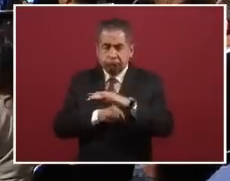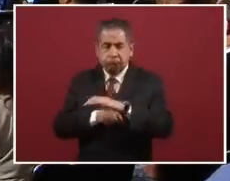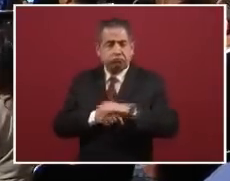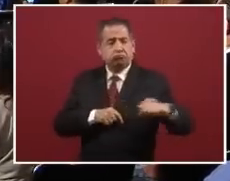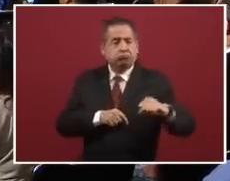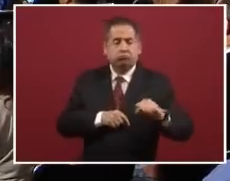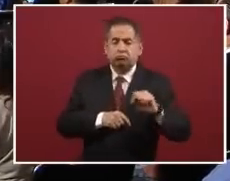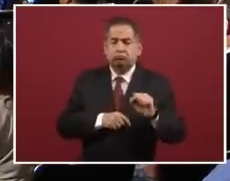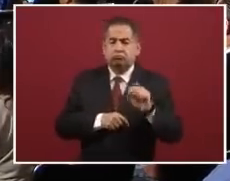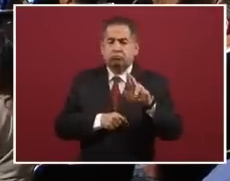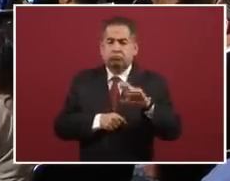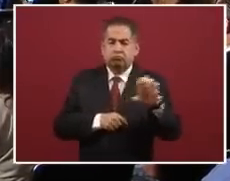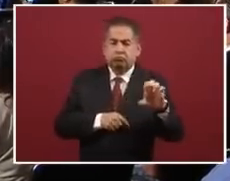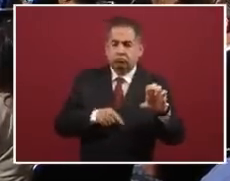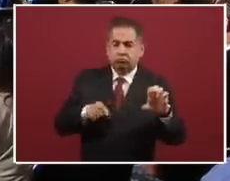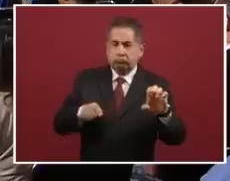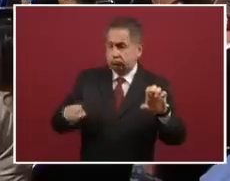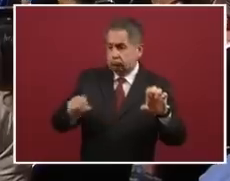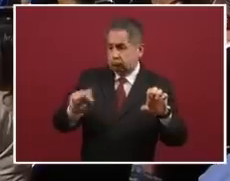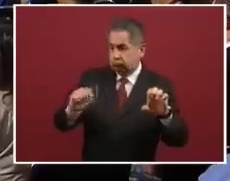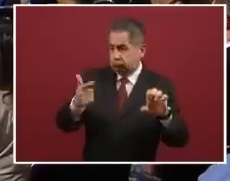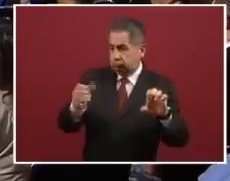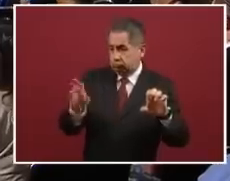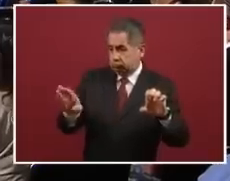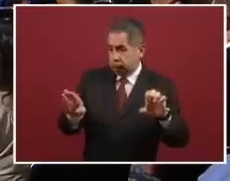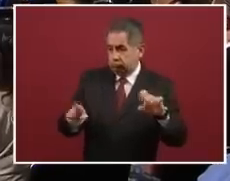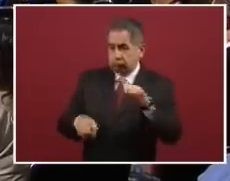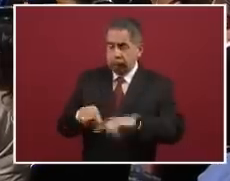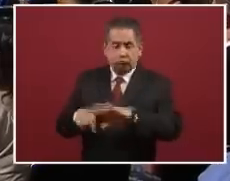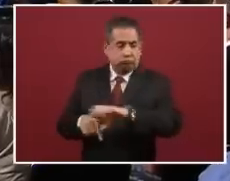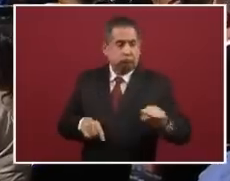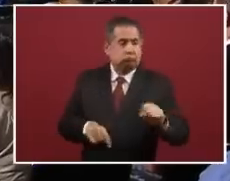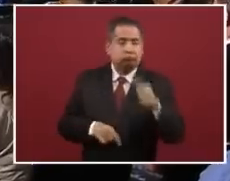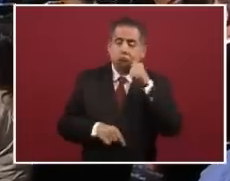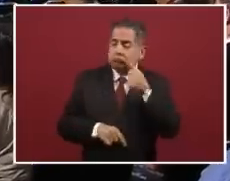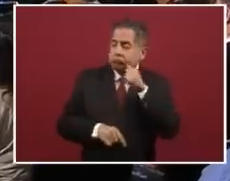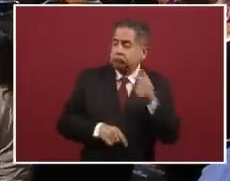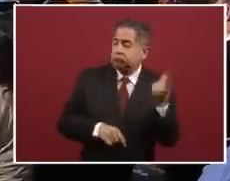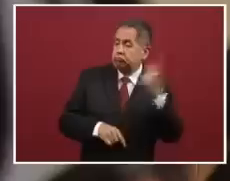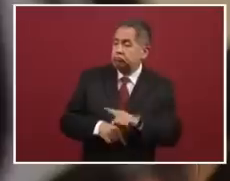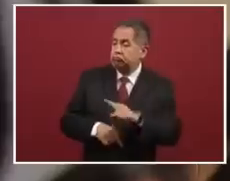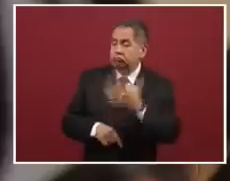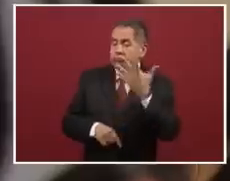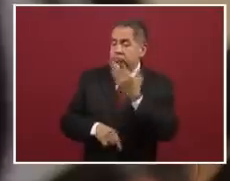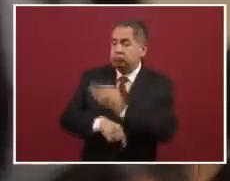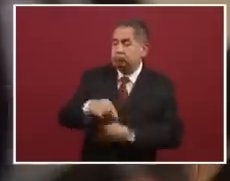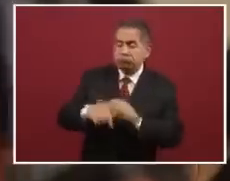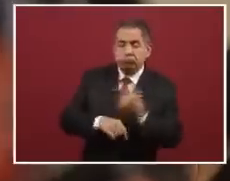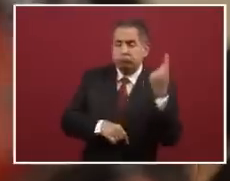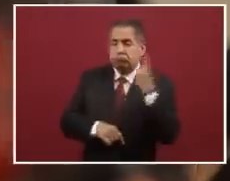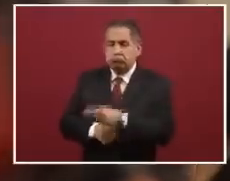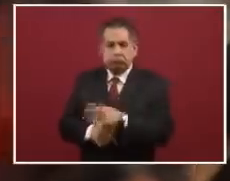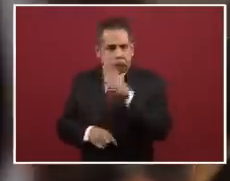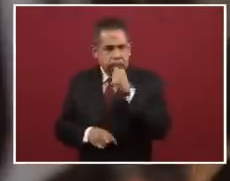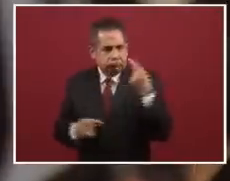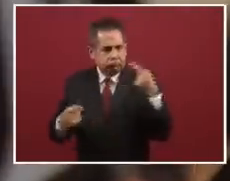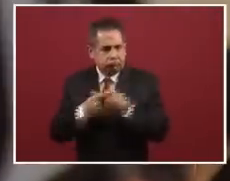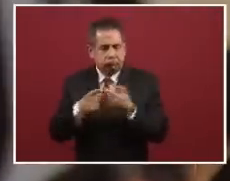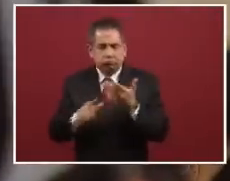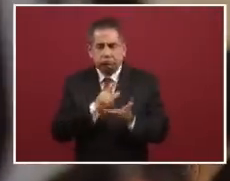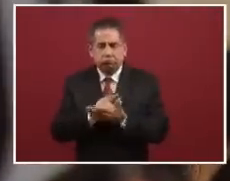Secretaría de Relaciones Exteriores, que ayer dio órdenes al comisionado de Inmigración a las 5 de la tarde, violando la ley interna para